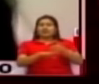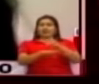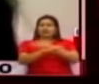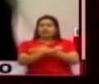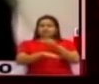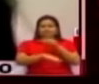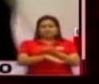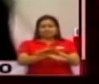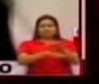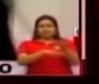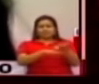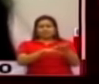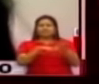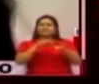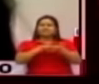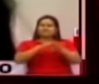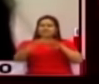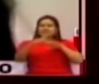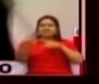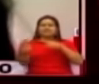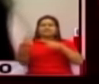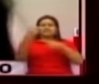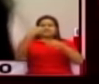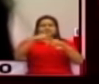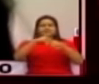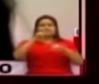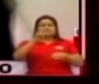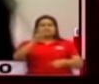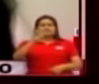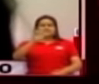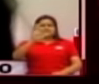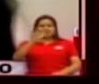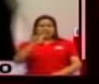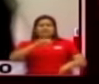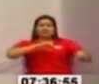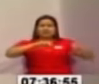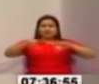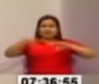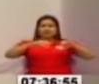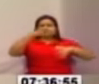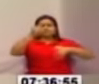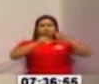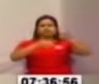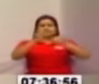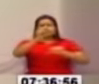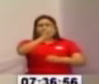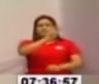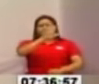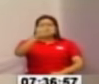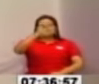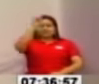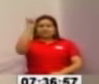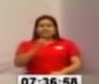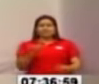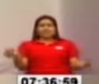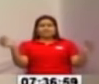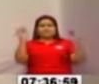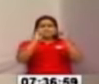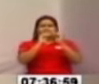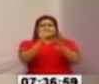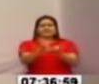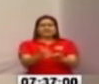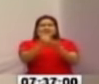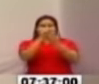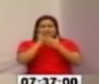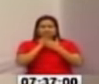pasar este momento para invitarles a probar nuestra Vita Activa. Es una leche con el 25% más de proteína, y esta leche nos va a ayudar no